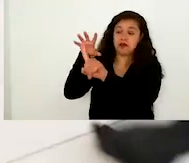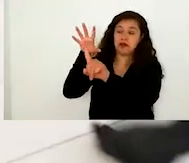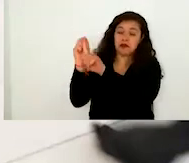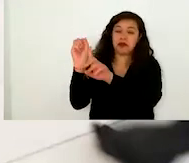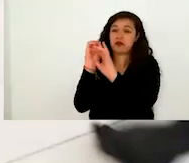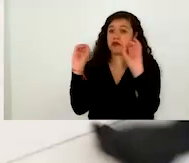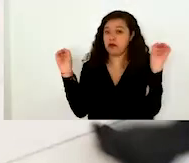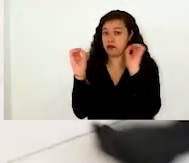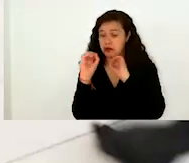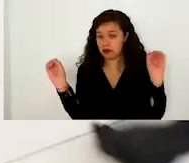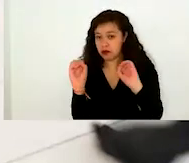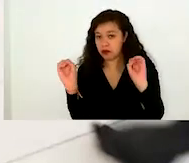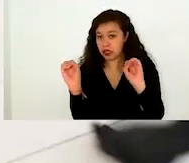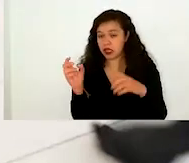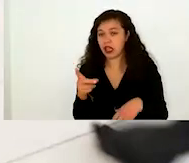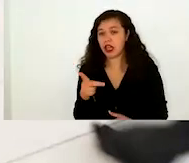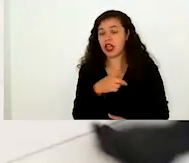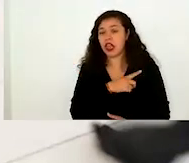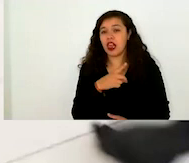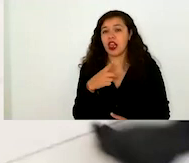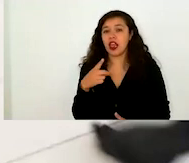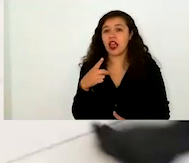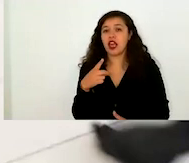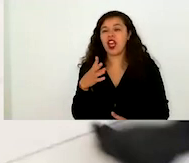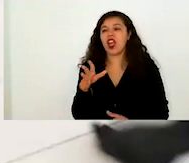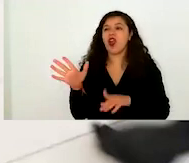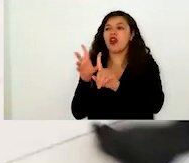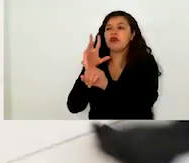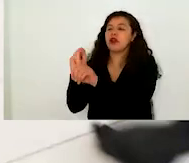tienen que ver por una para la comunicación